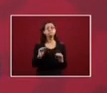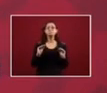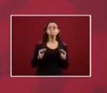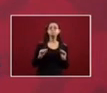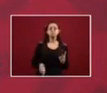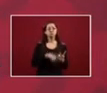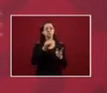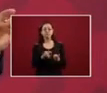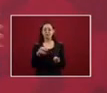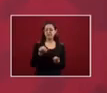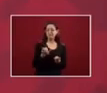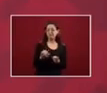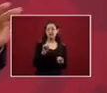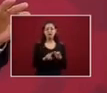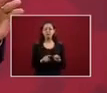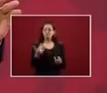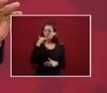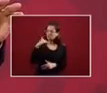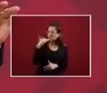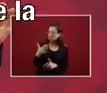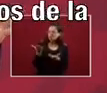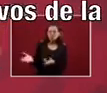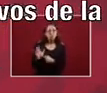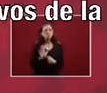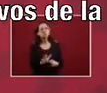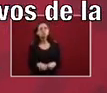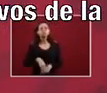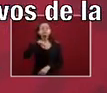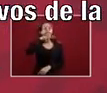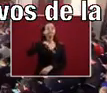que nunca habló nada sobre la condición